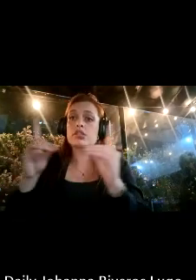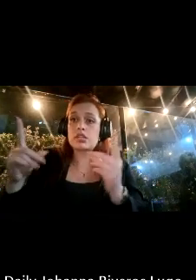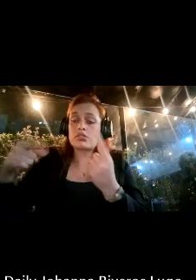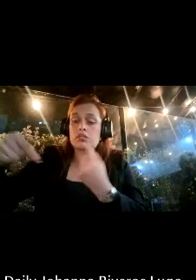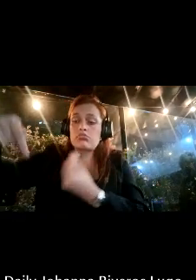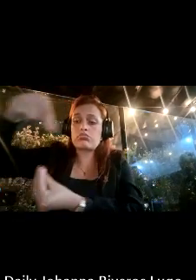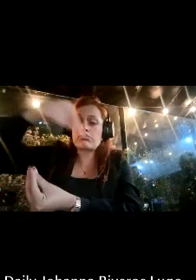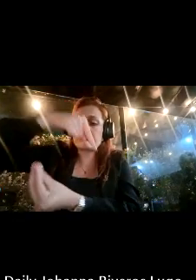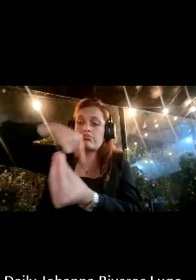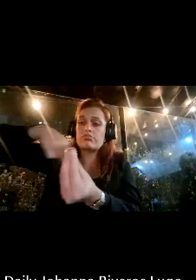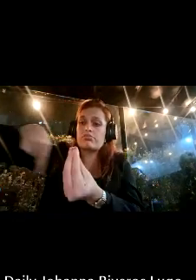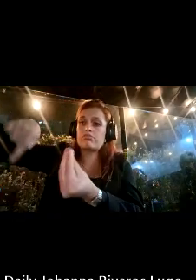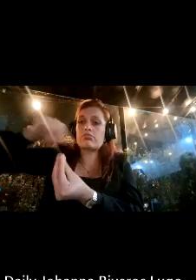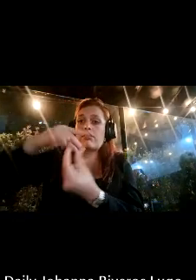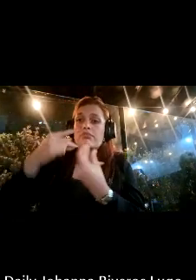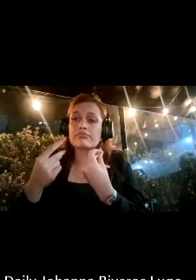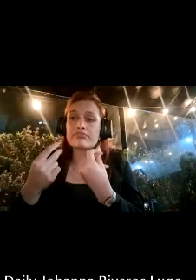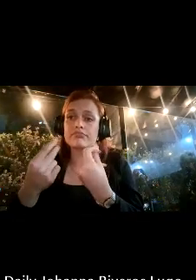pues según